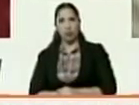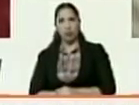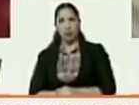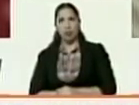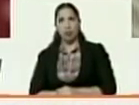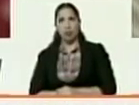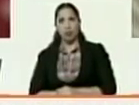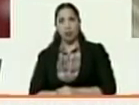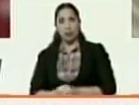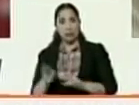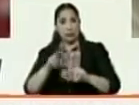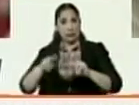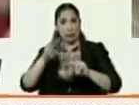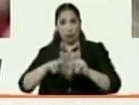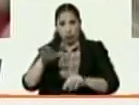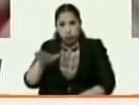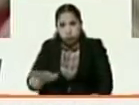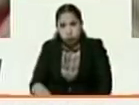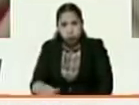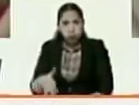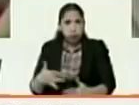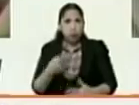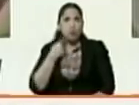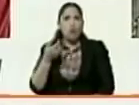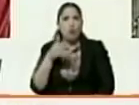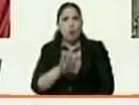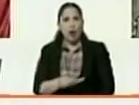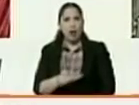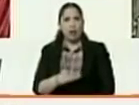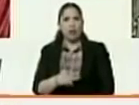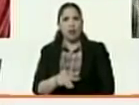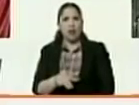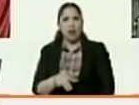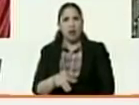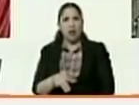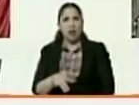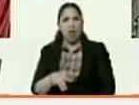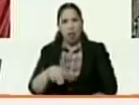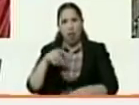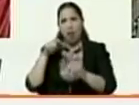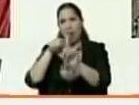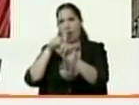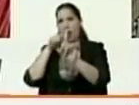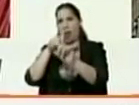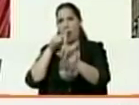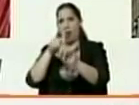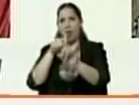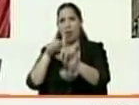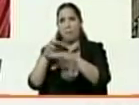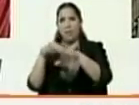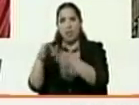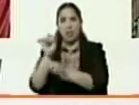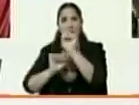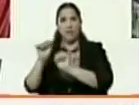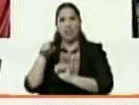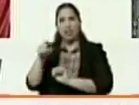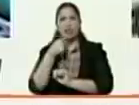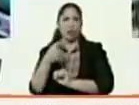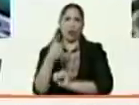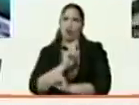menores de edad, 7 menores de edad. Interpelan al ministro de la Defensa y él dice